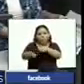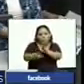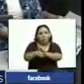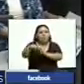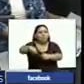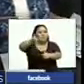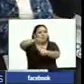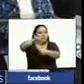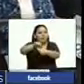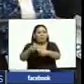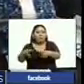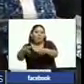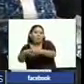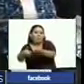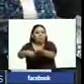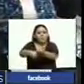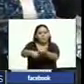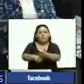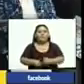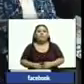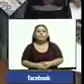y Consejos Municipales.